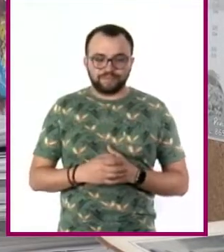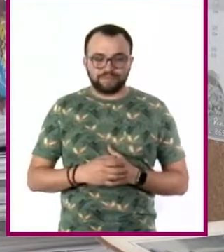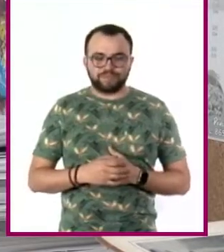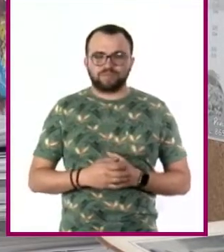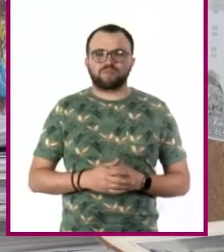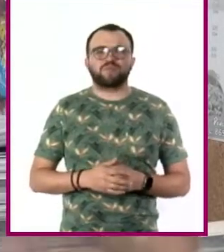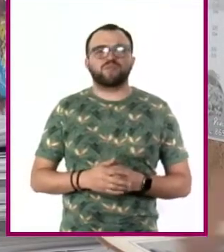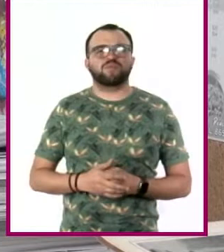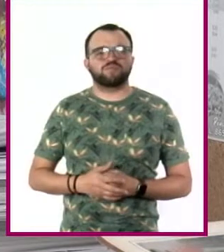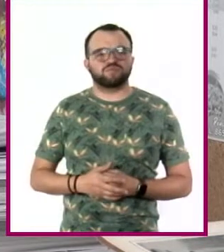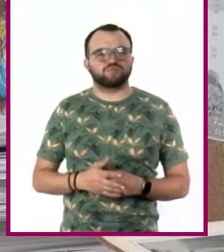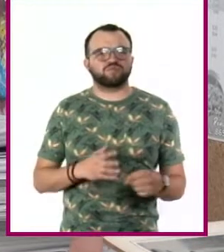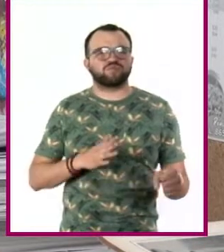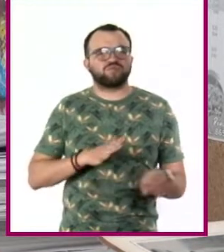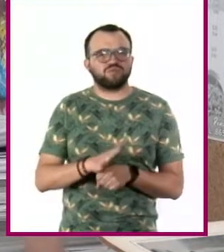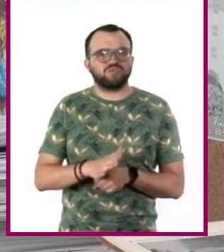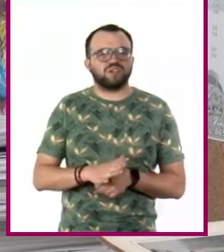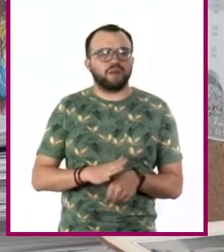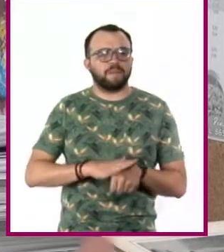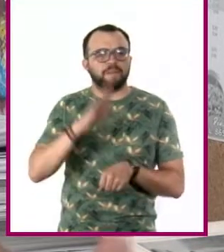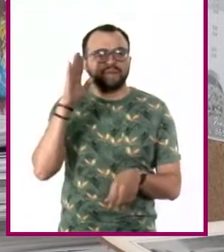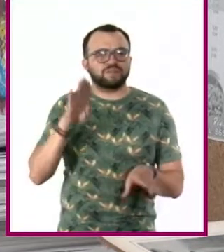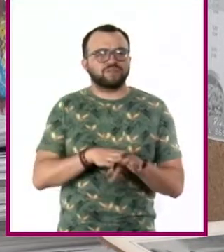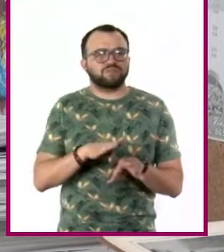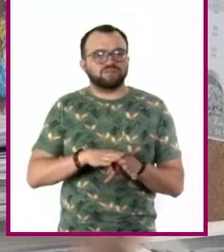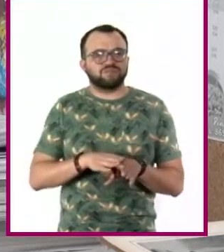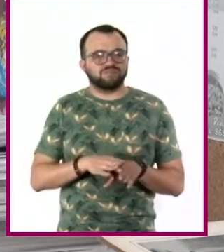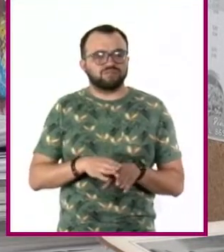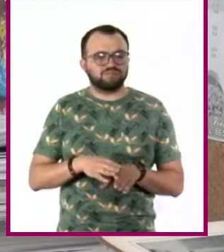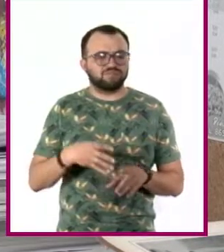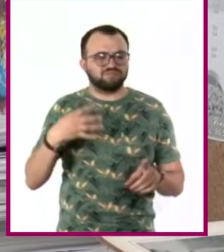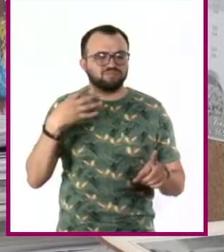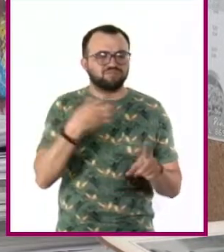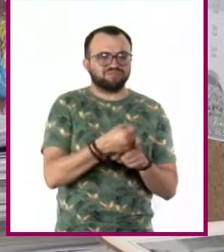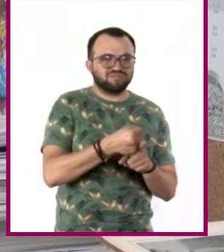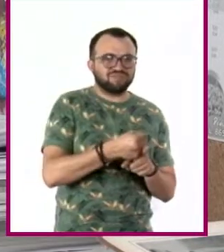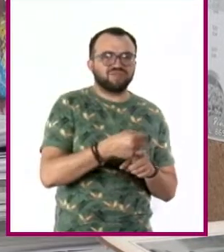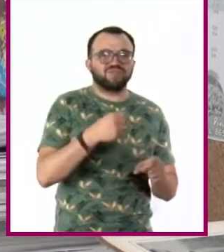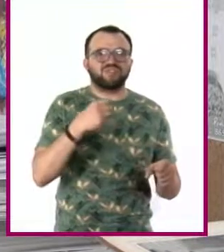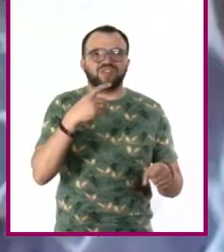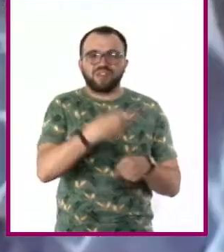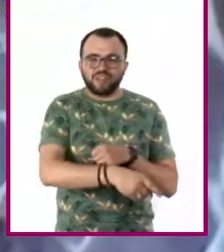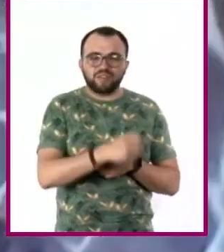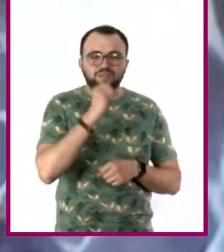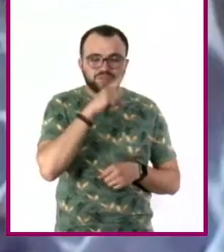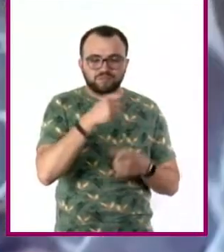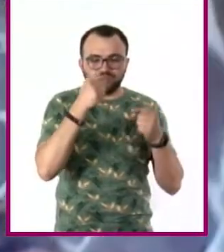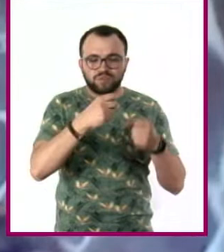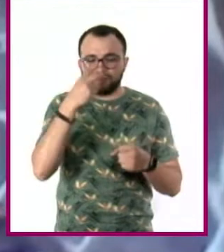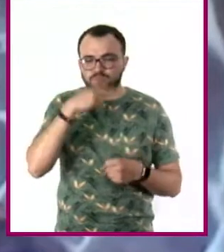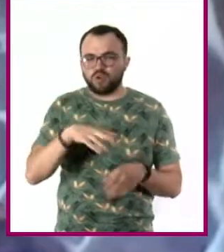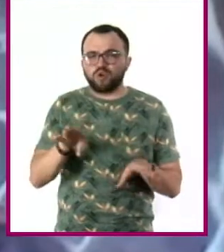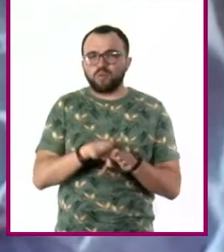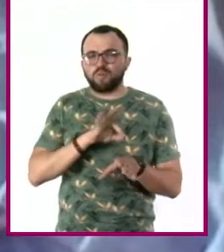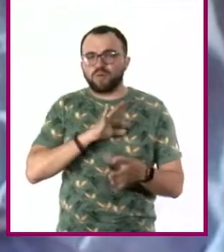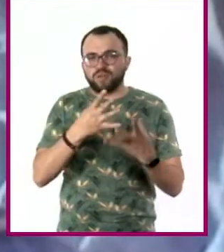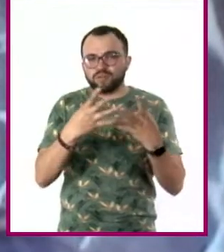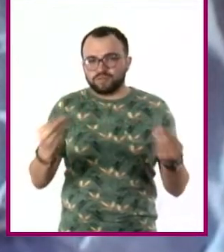¿Cuáles son las principales amenazas a la seguridad en México y cómo se podrían resolver? Mira, hay